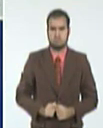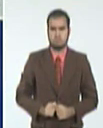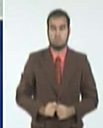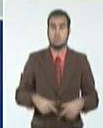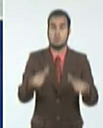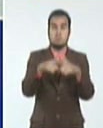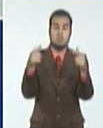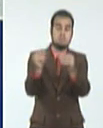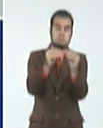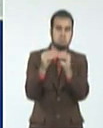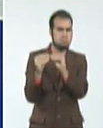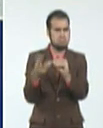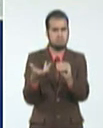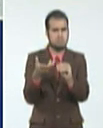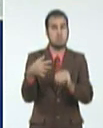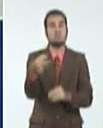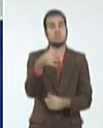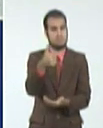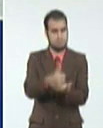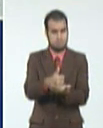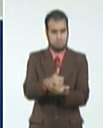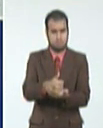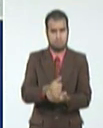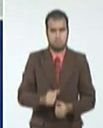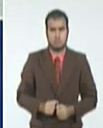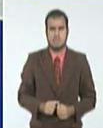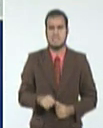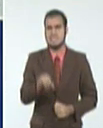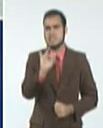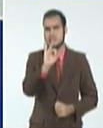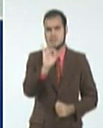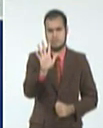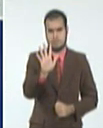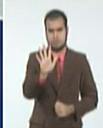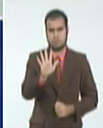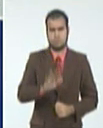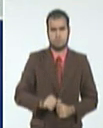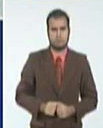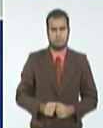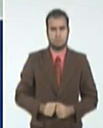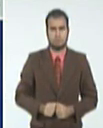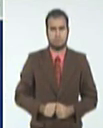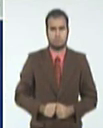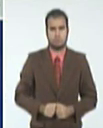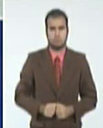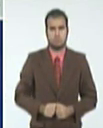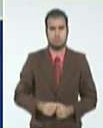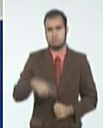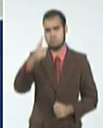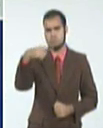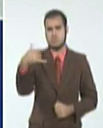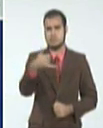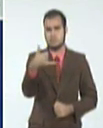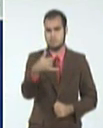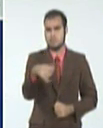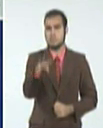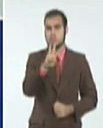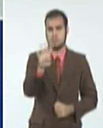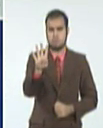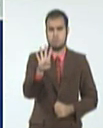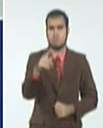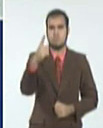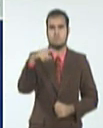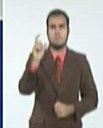el municipio de Santi Espíritus, donde se diagnostican 75, Atibonico 34,